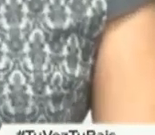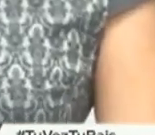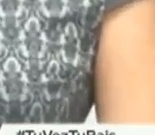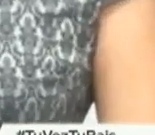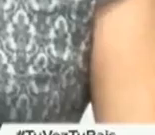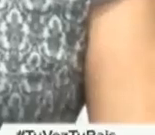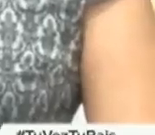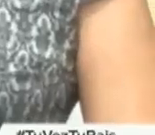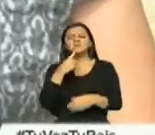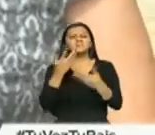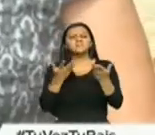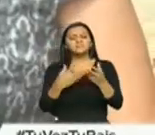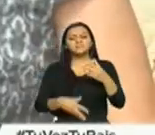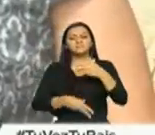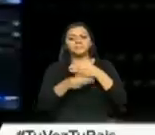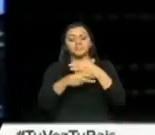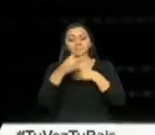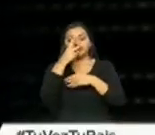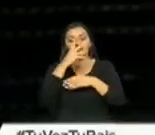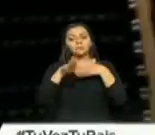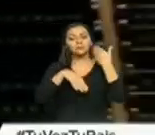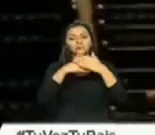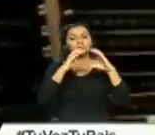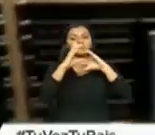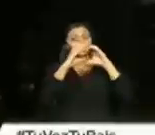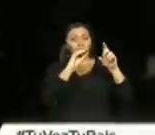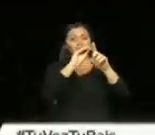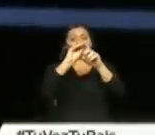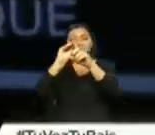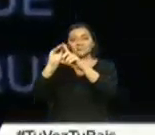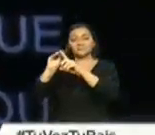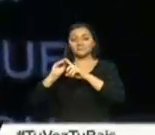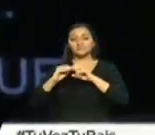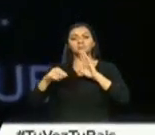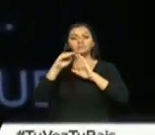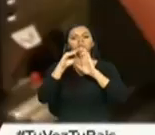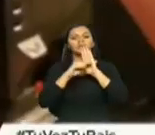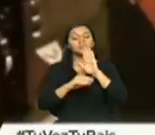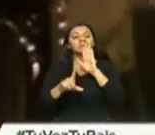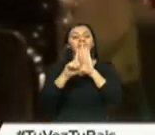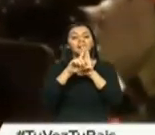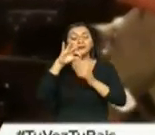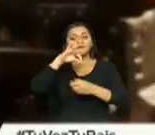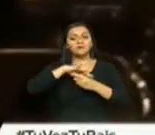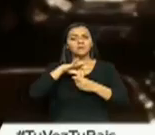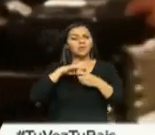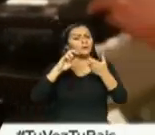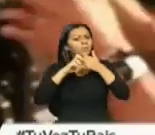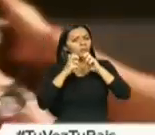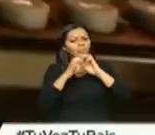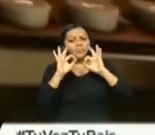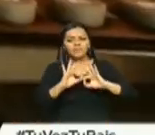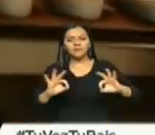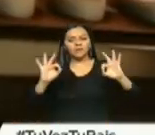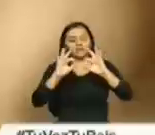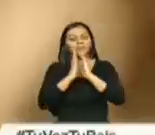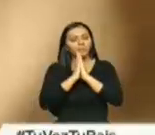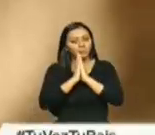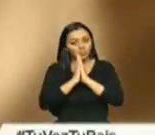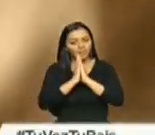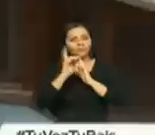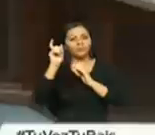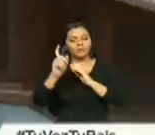Virasís, adicionalmente se notificó a los medios de comunicación sobre la normativa electoral para que no incurran en diferentes tipos de